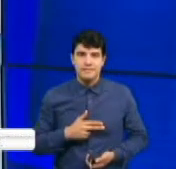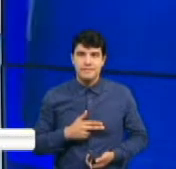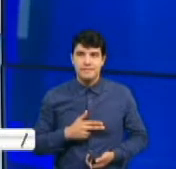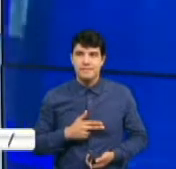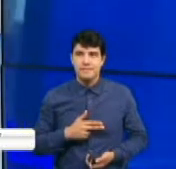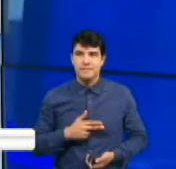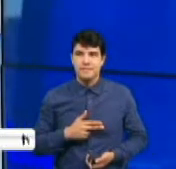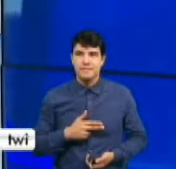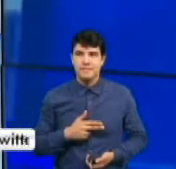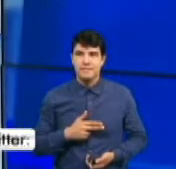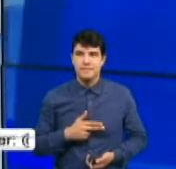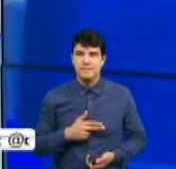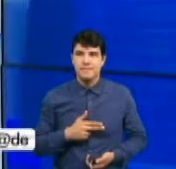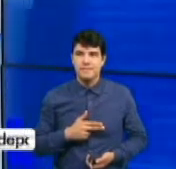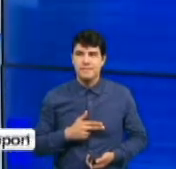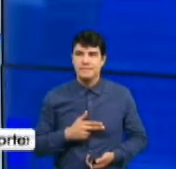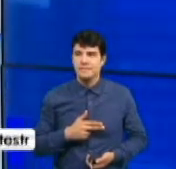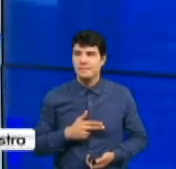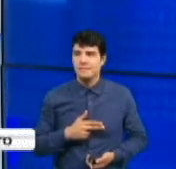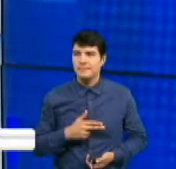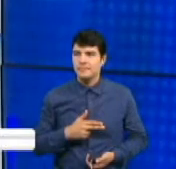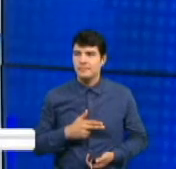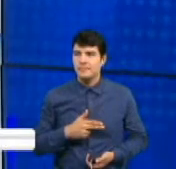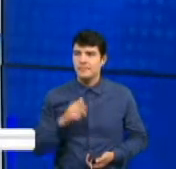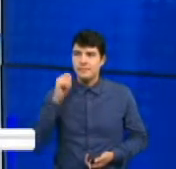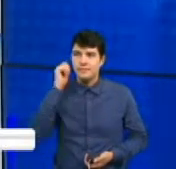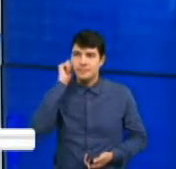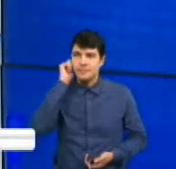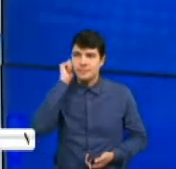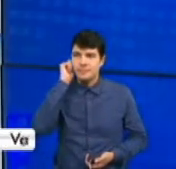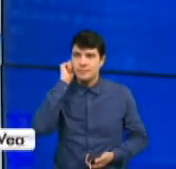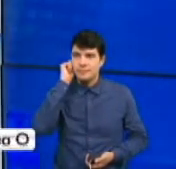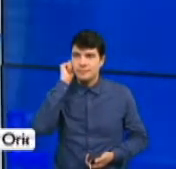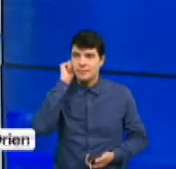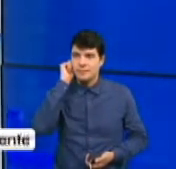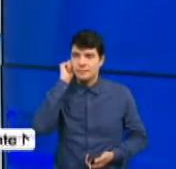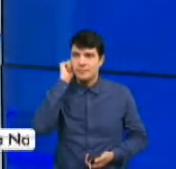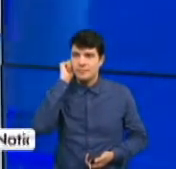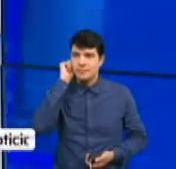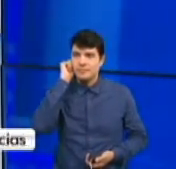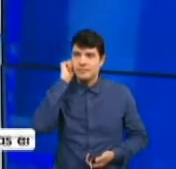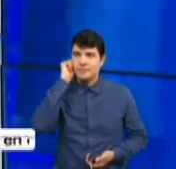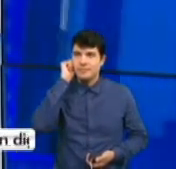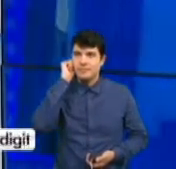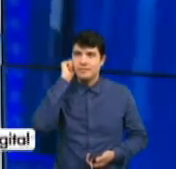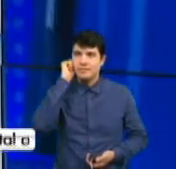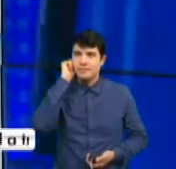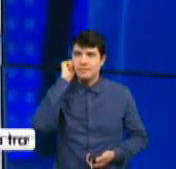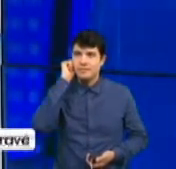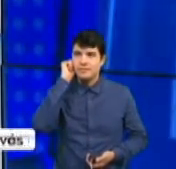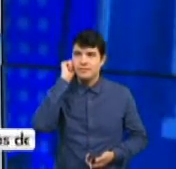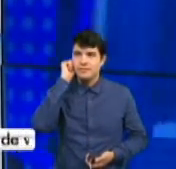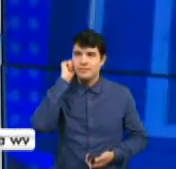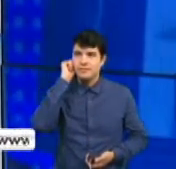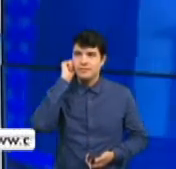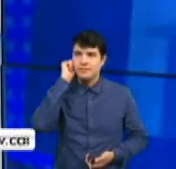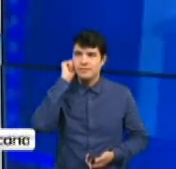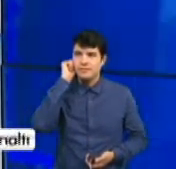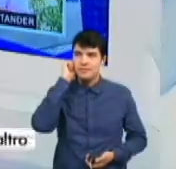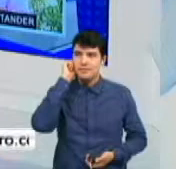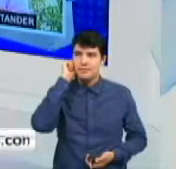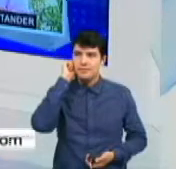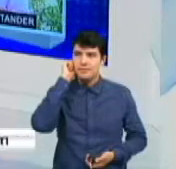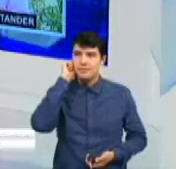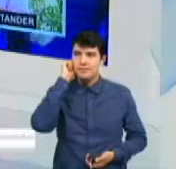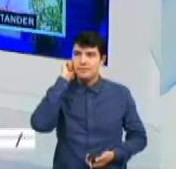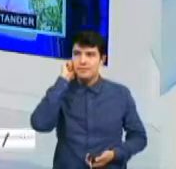Y para darnos a conocer los diferentes temas que se tienen con respecto a estas protestas que realizan hoy los docentes, ya nuestros compañeros periodistas